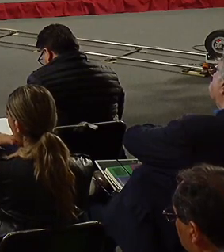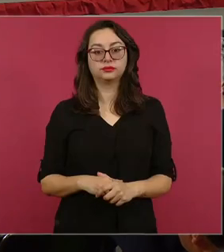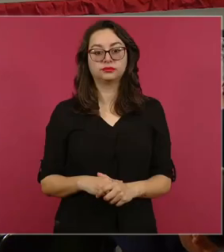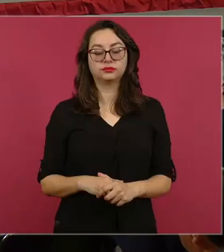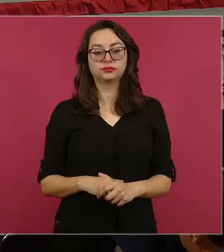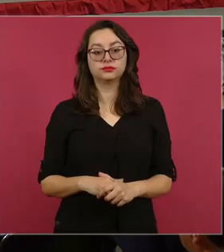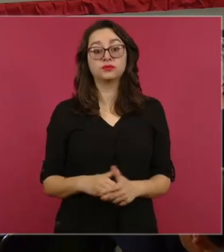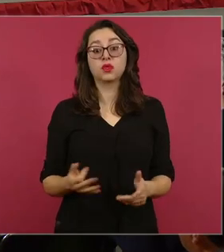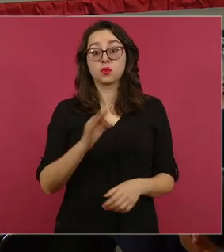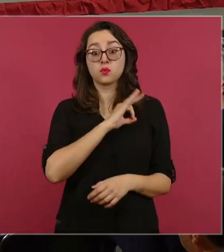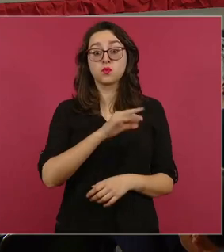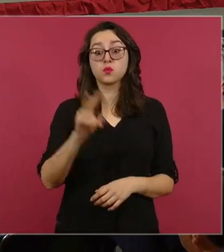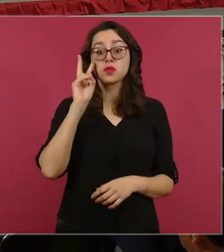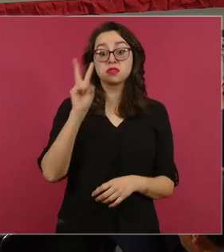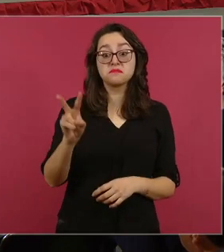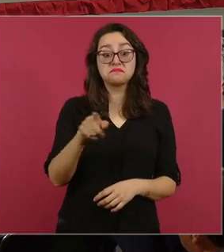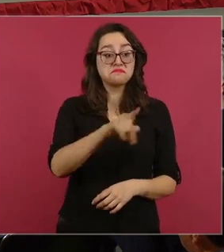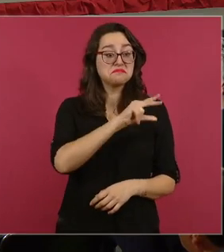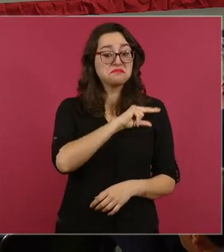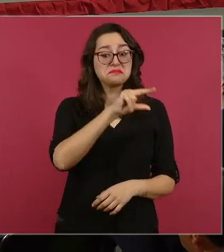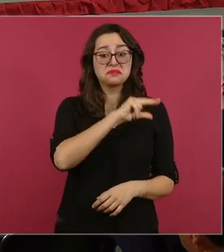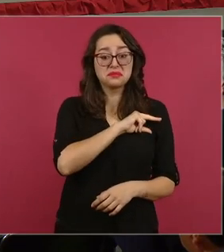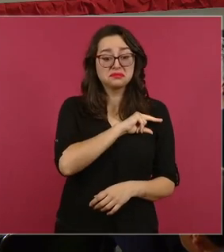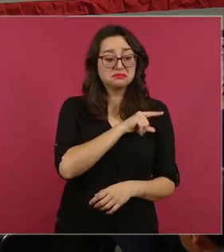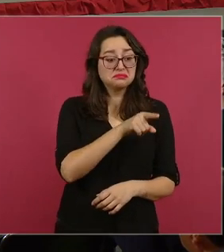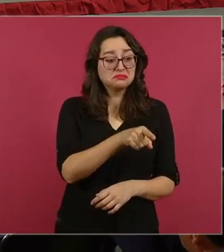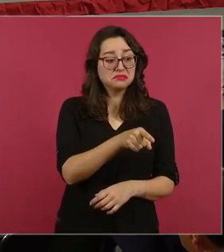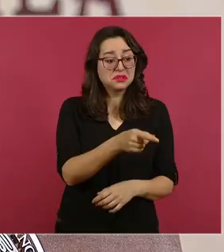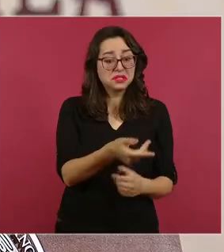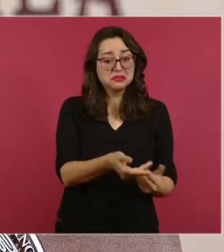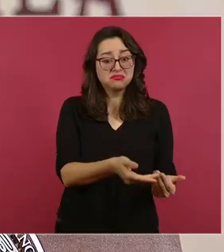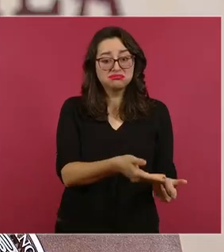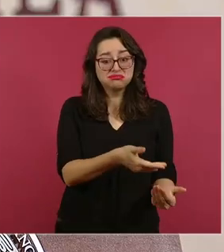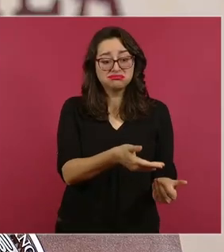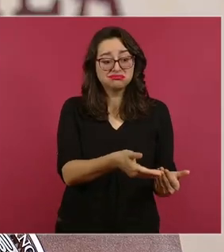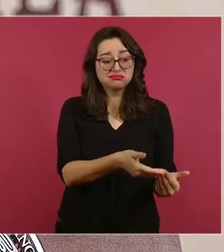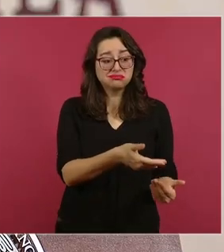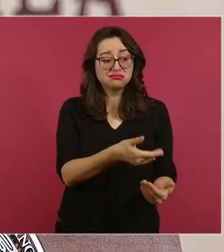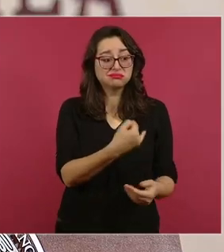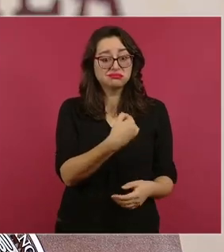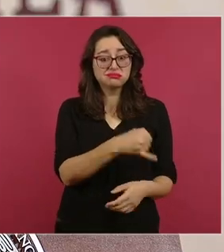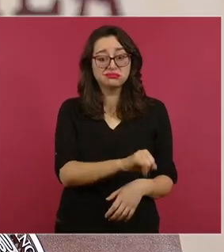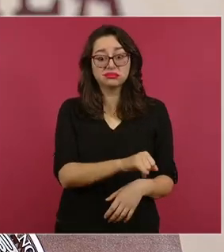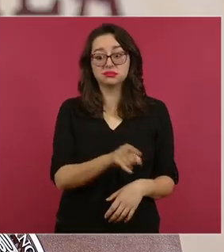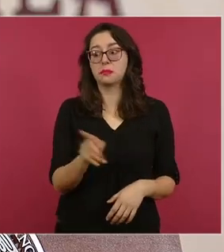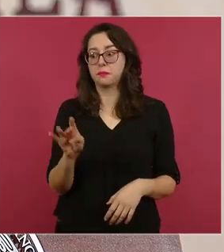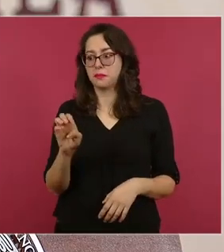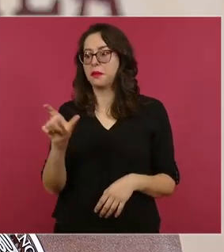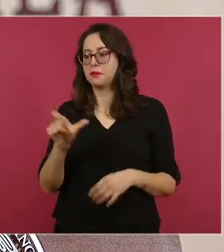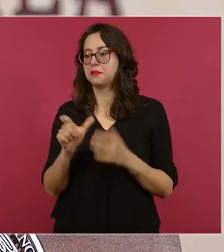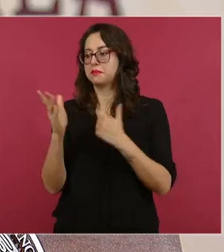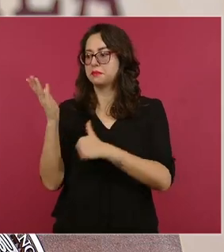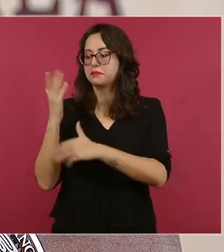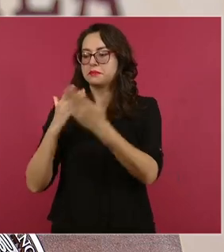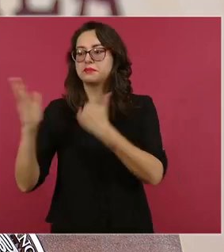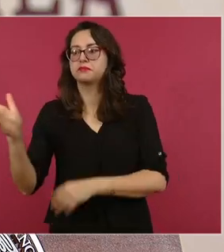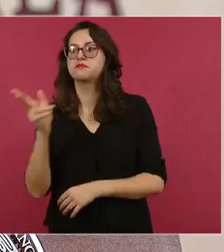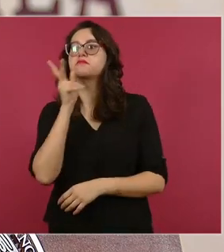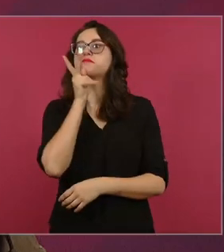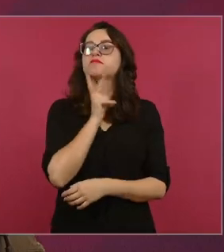producen 69 mil barriles diarios. Se logró reducir el costo de producción de cada barril de